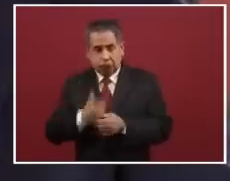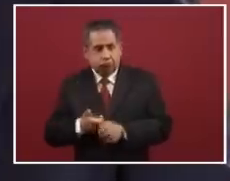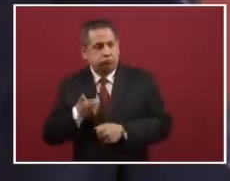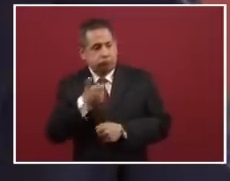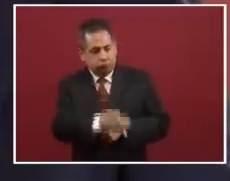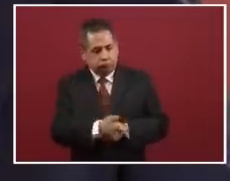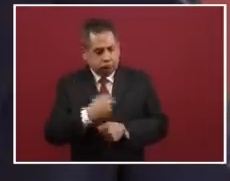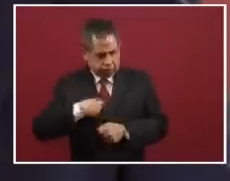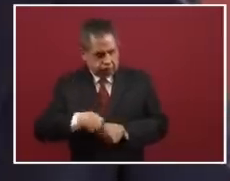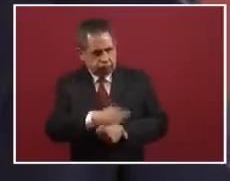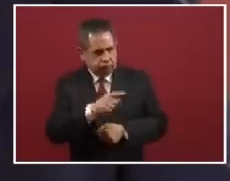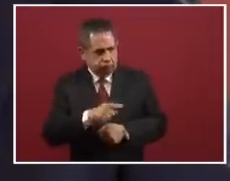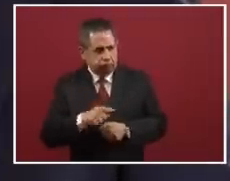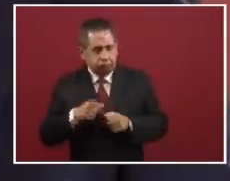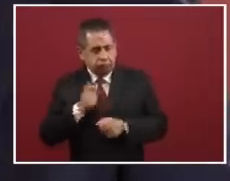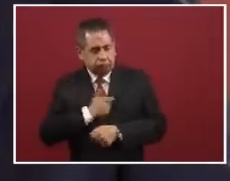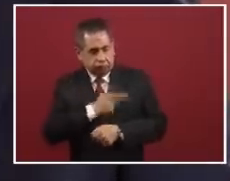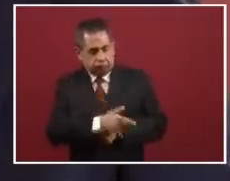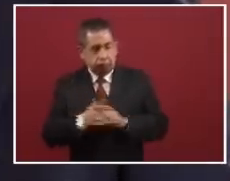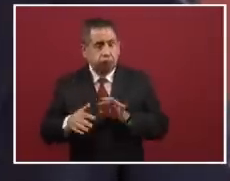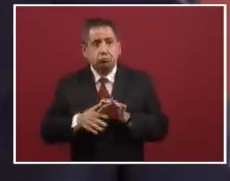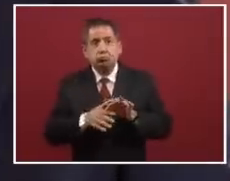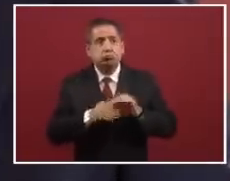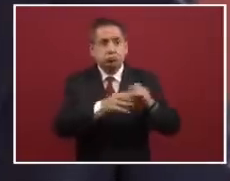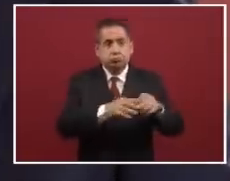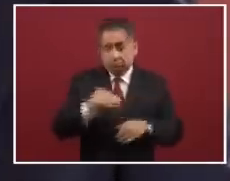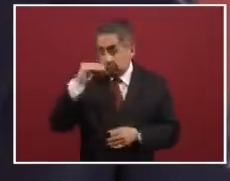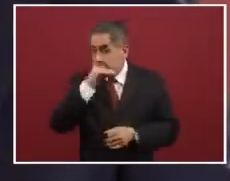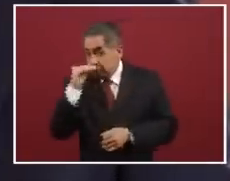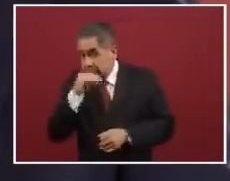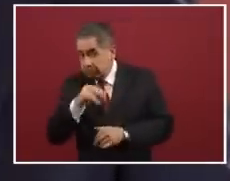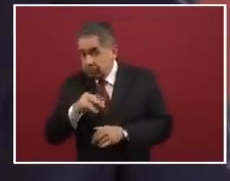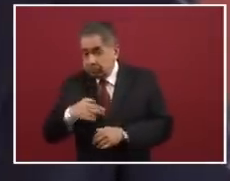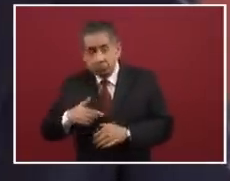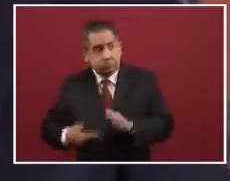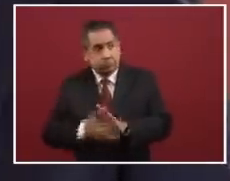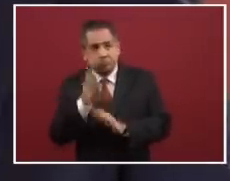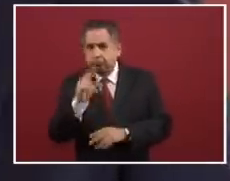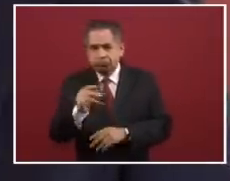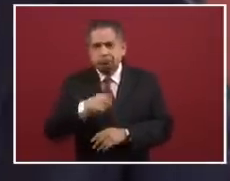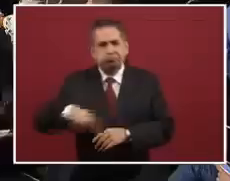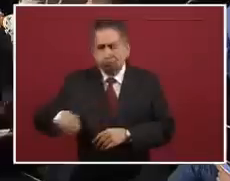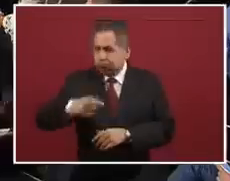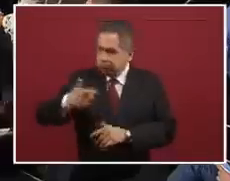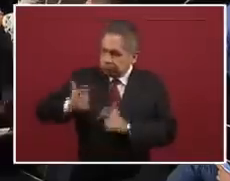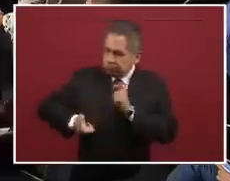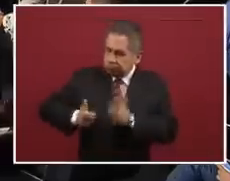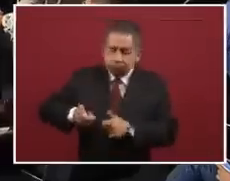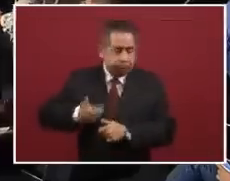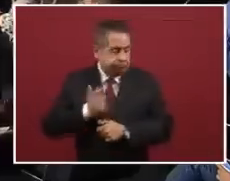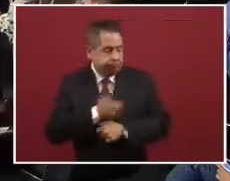no hay nadie que llegue sin haber pagado. Entonces, eso es ante lo que estamos hoy en día.